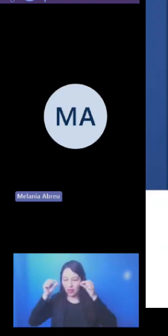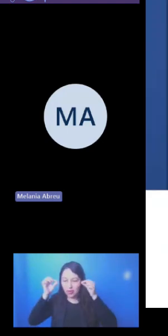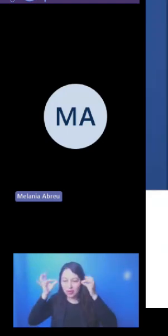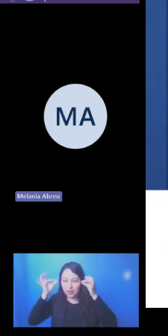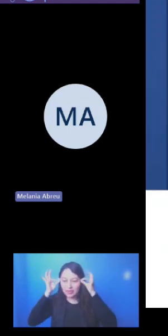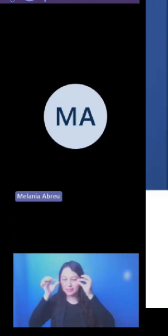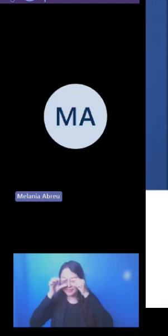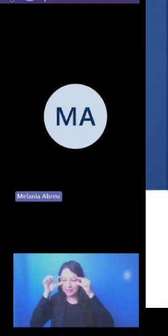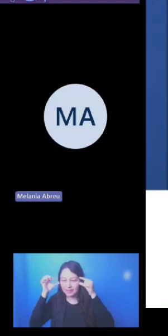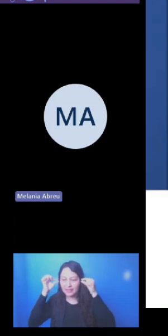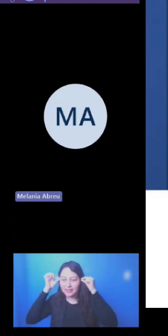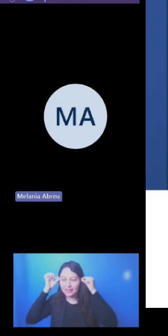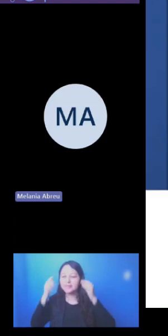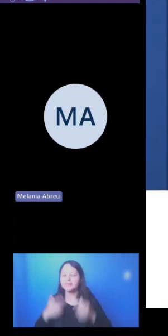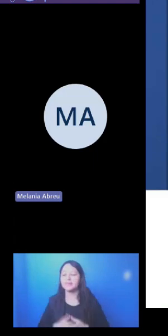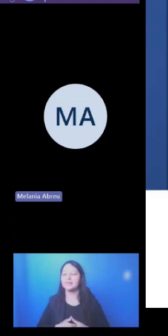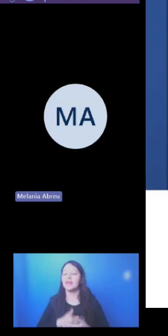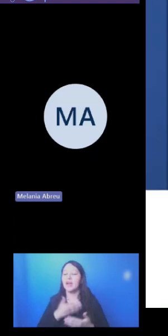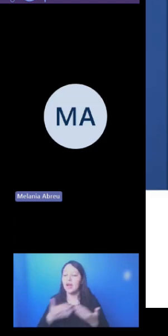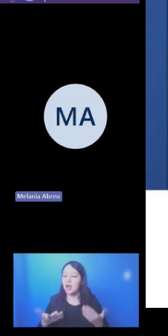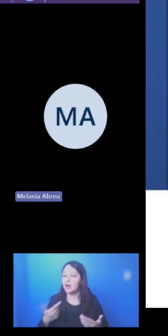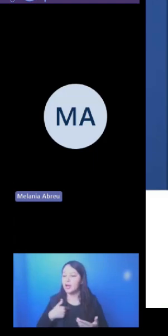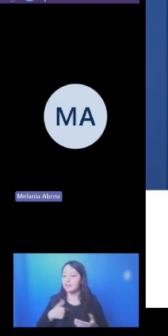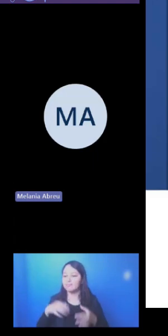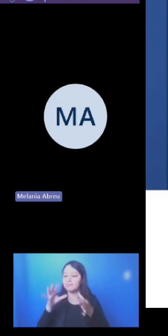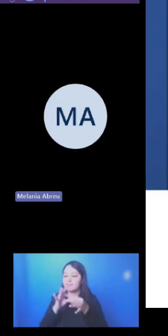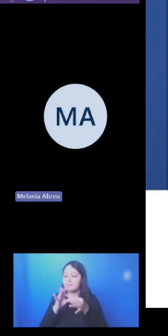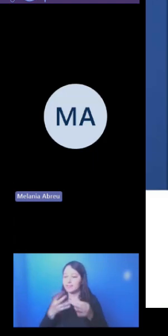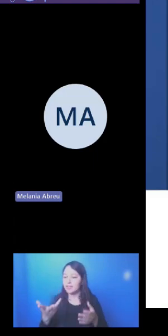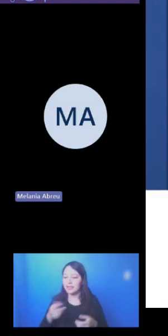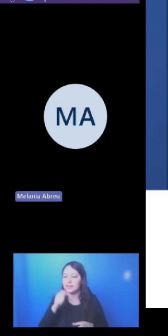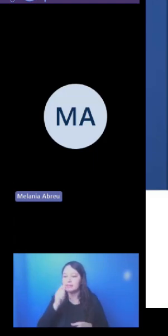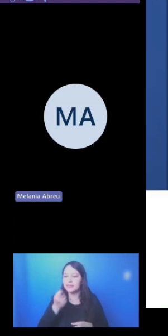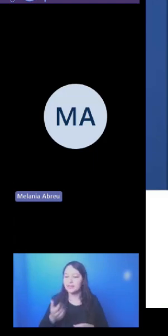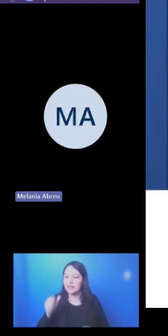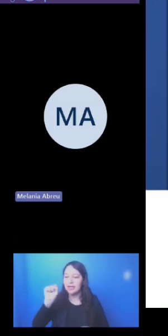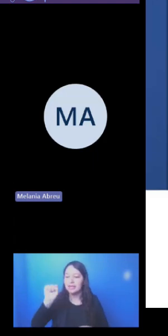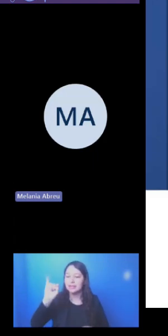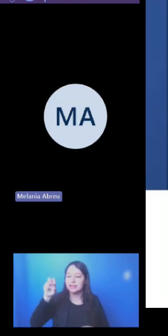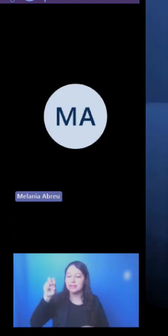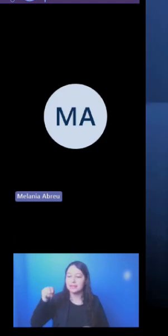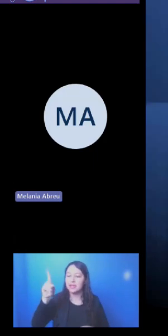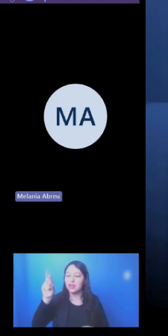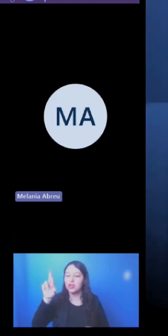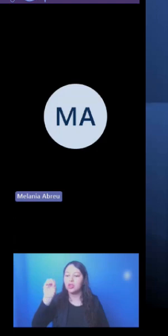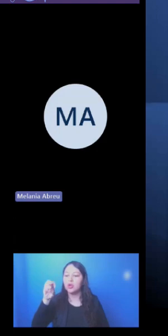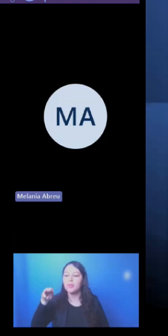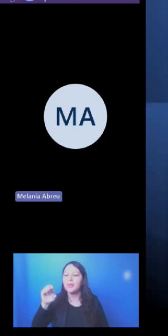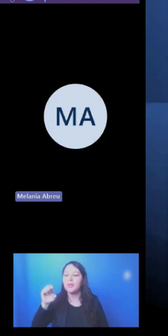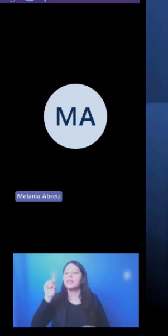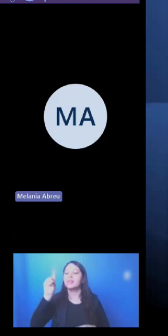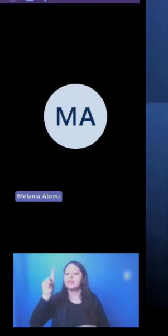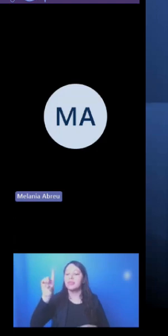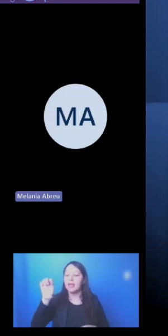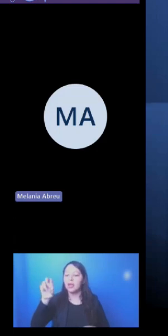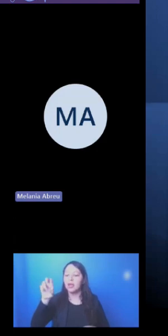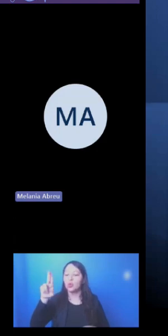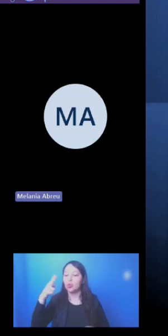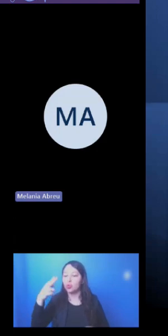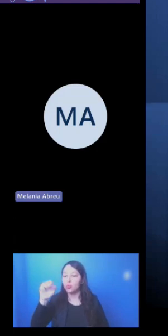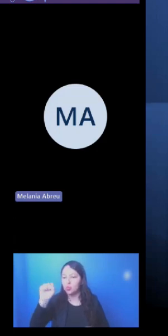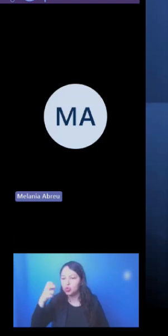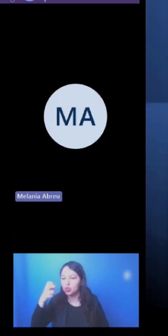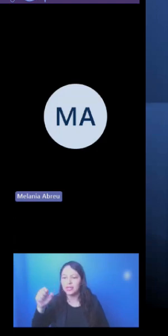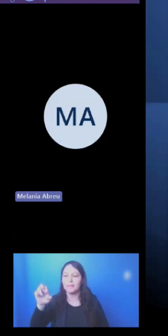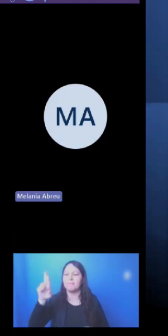hoy pues les quiero platicar con respecto al síndrome de Usher y el diagnóstico genético. Entonces, tenemos que empezar hablando un poco sobre qué son los genes,